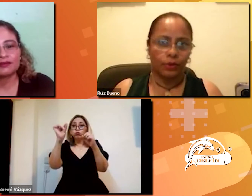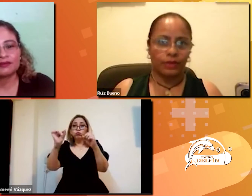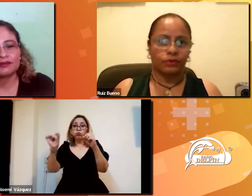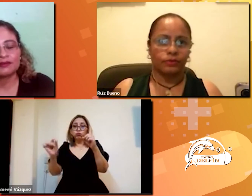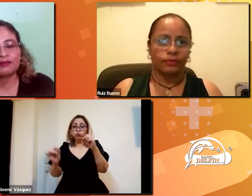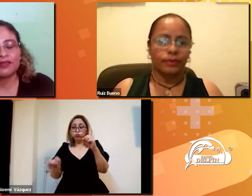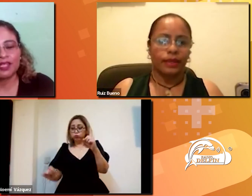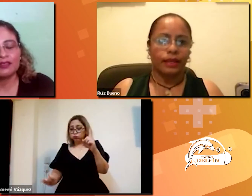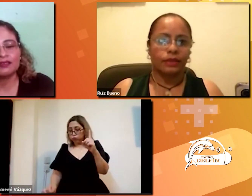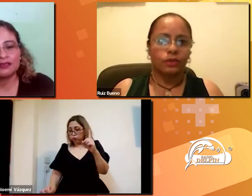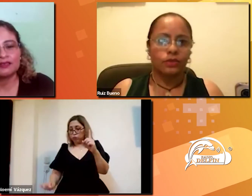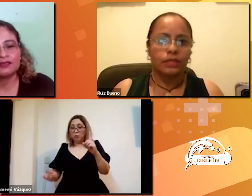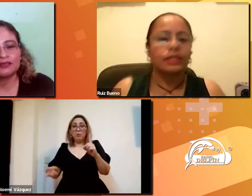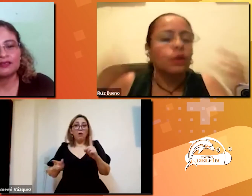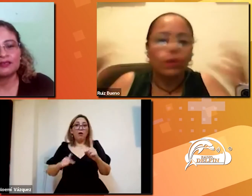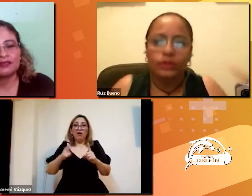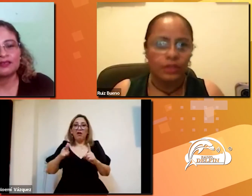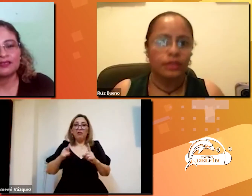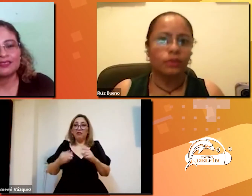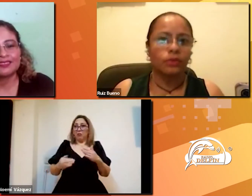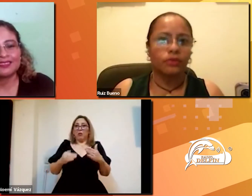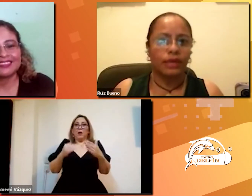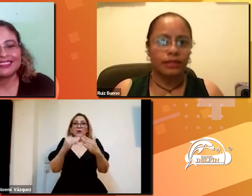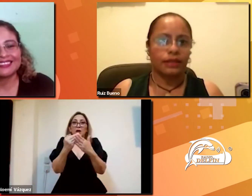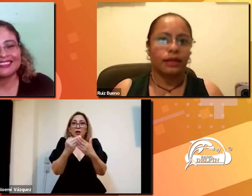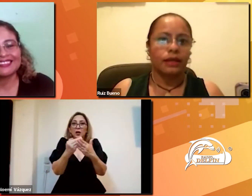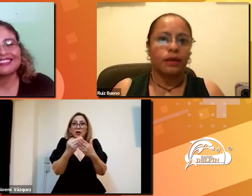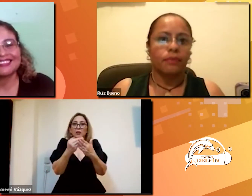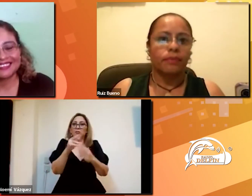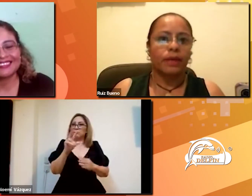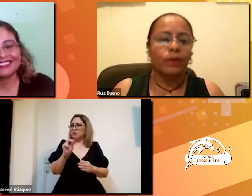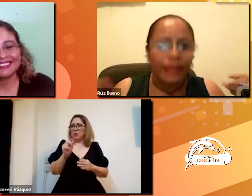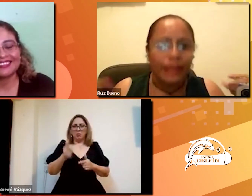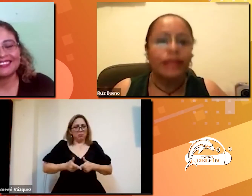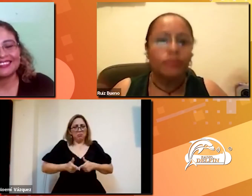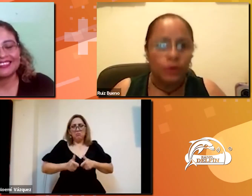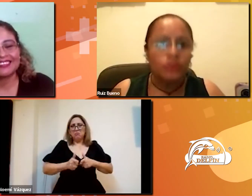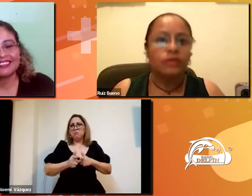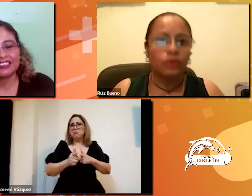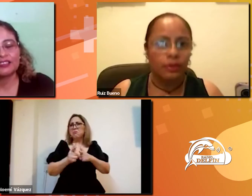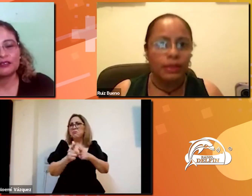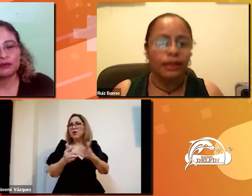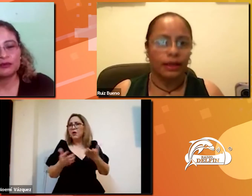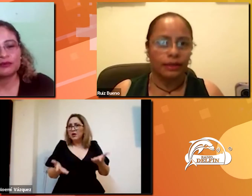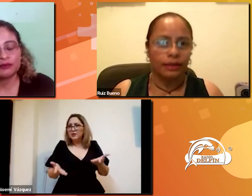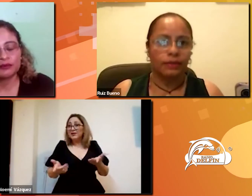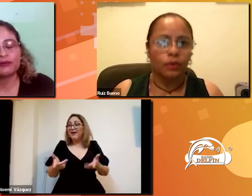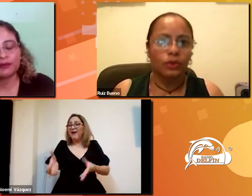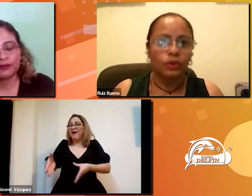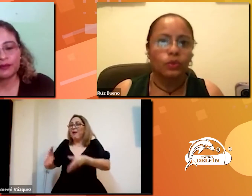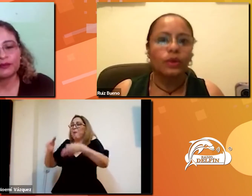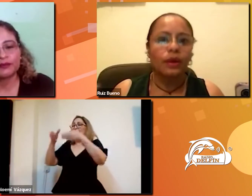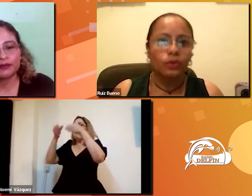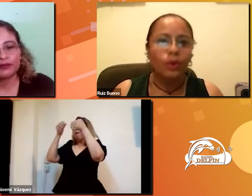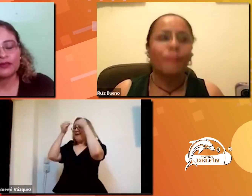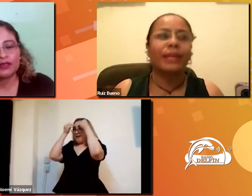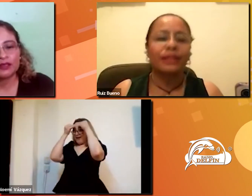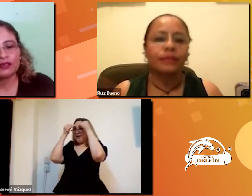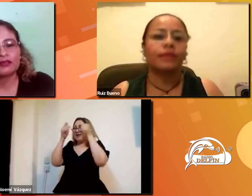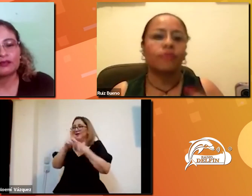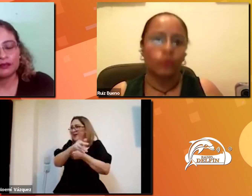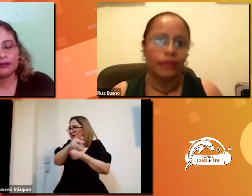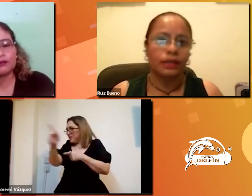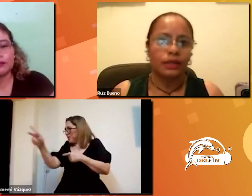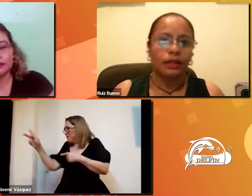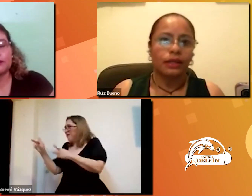detienen por eso. Entonces, digo, lo estoy diciendo muy fácil, pero en el proceso de vida, cuando tú